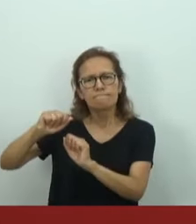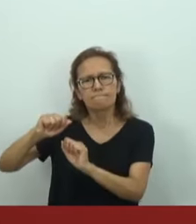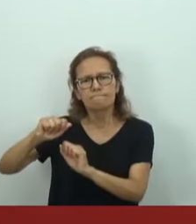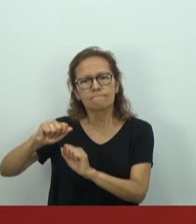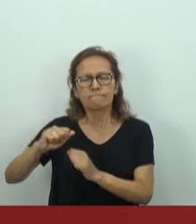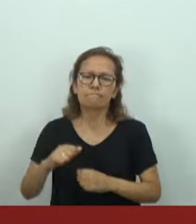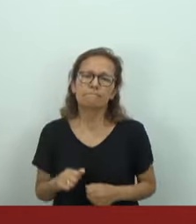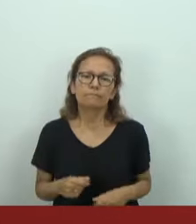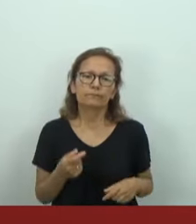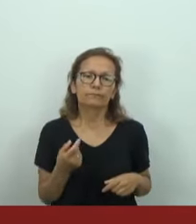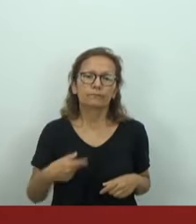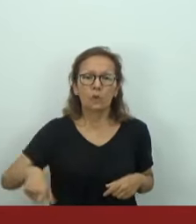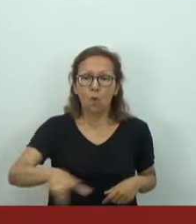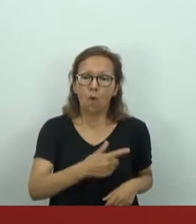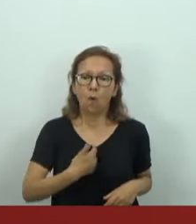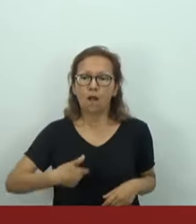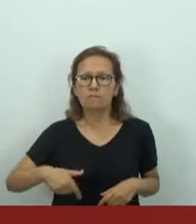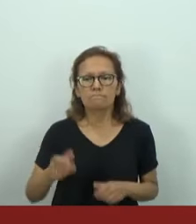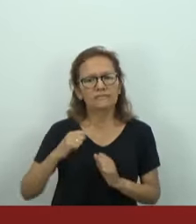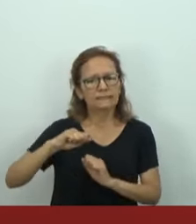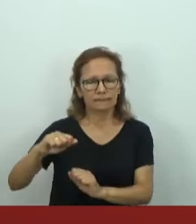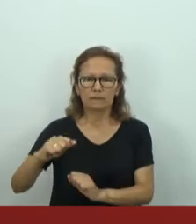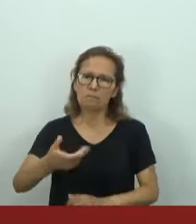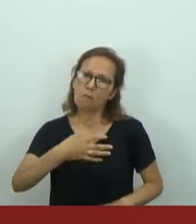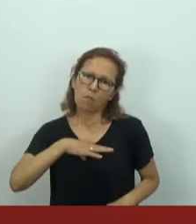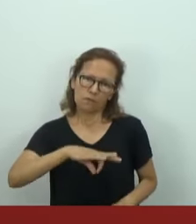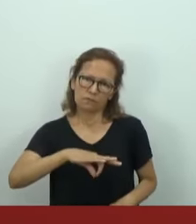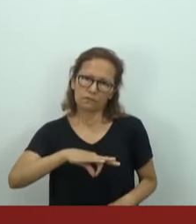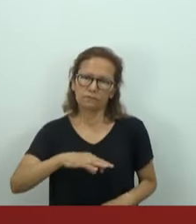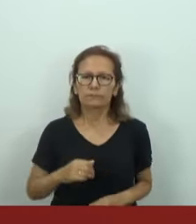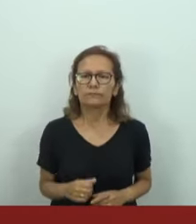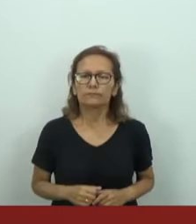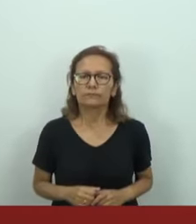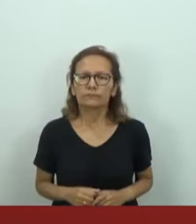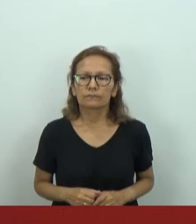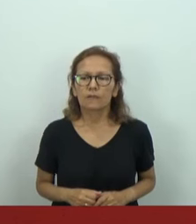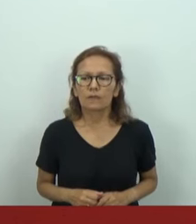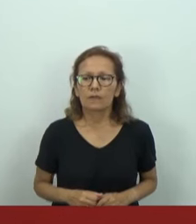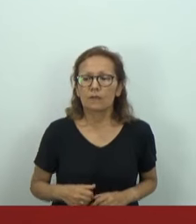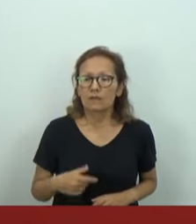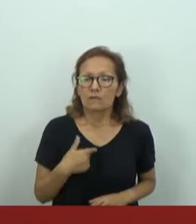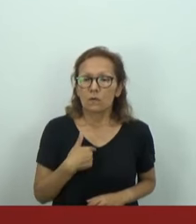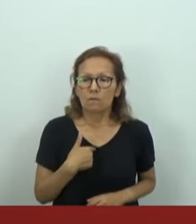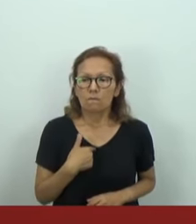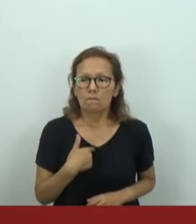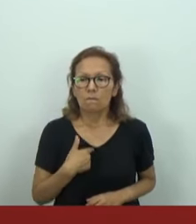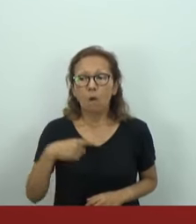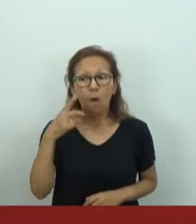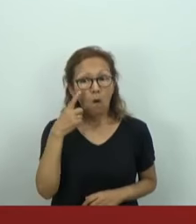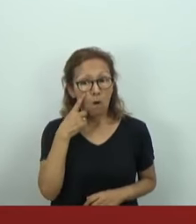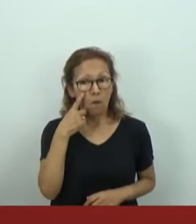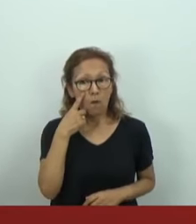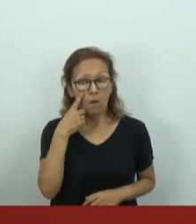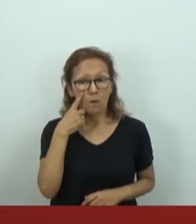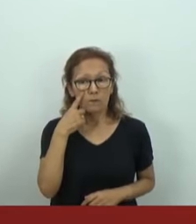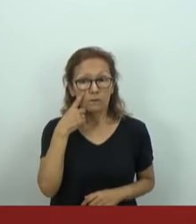cosas que podemos rechazar. A lo largo de los años me he dado cuenta que hay tres cosas, o las tres